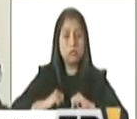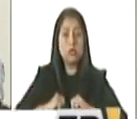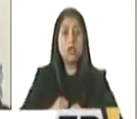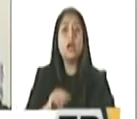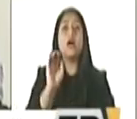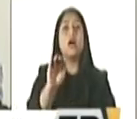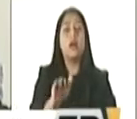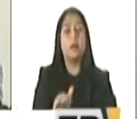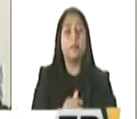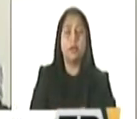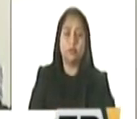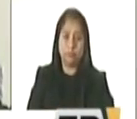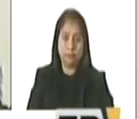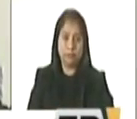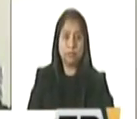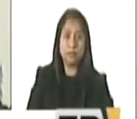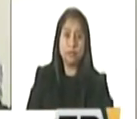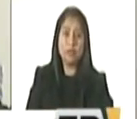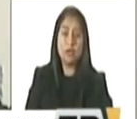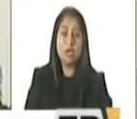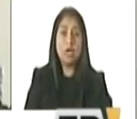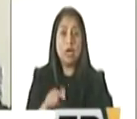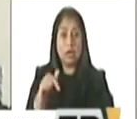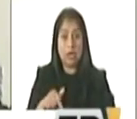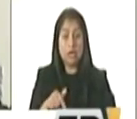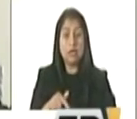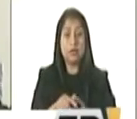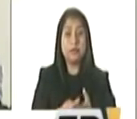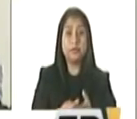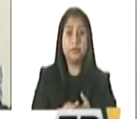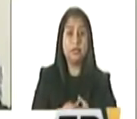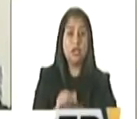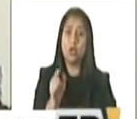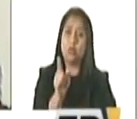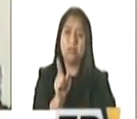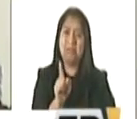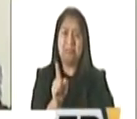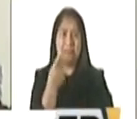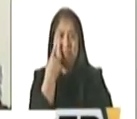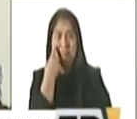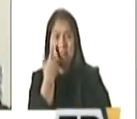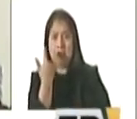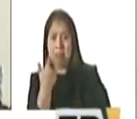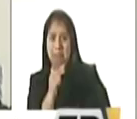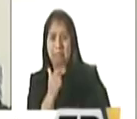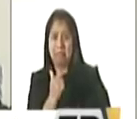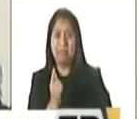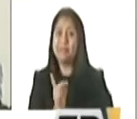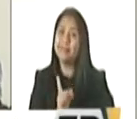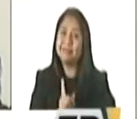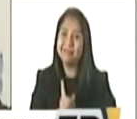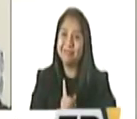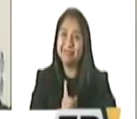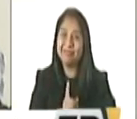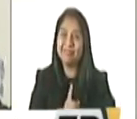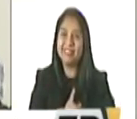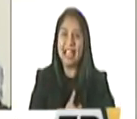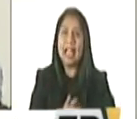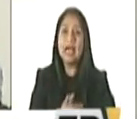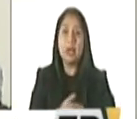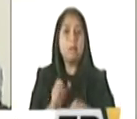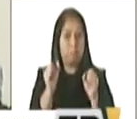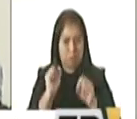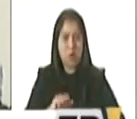Estimados amigos y amigas, la cosa no está tan oscura, la cosa podría estar